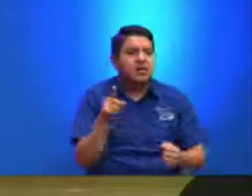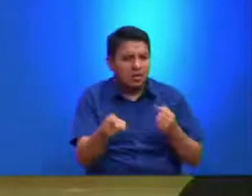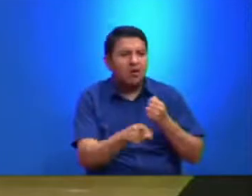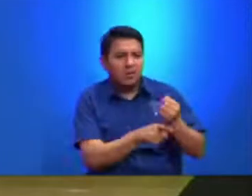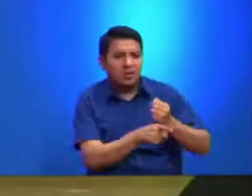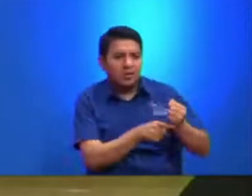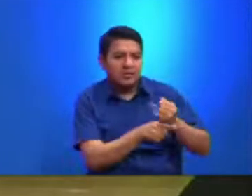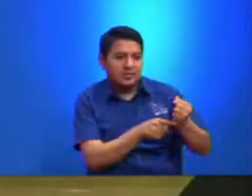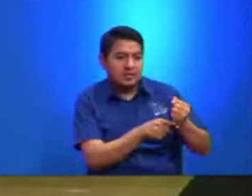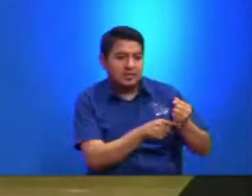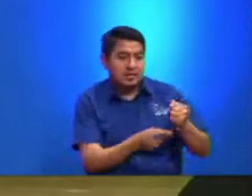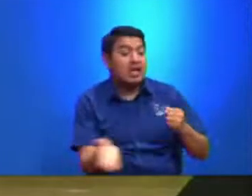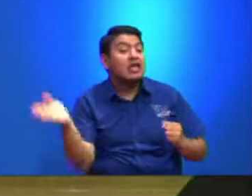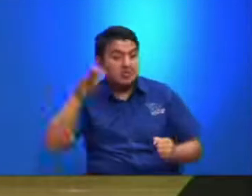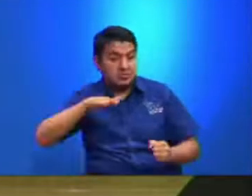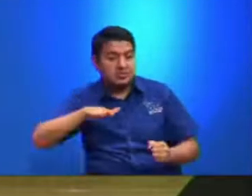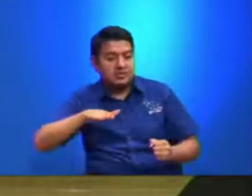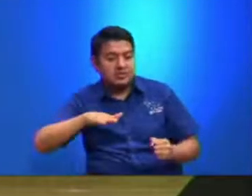así. Yo sí.